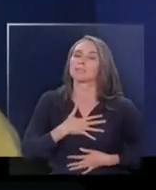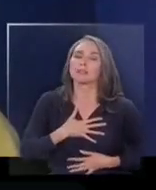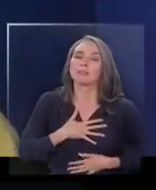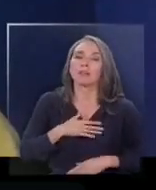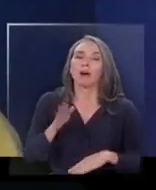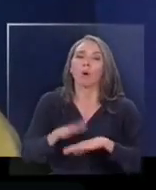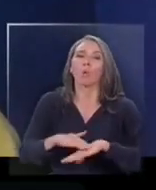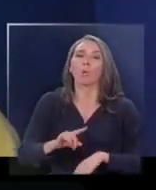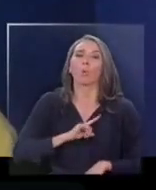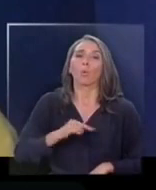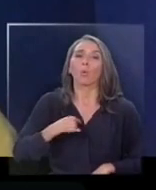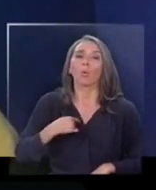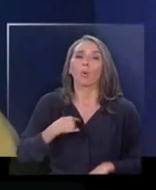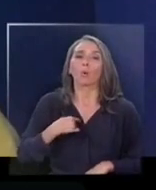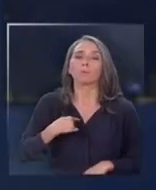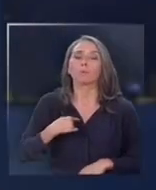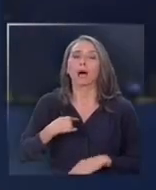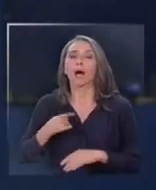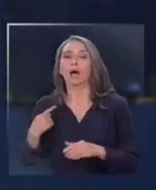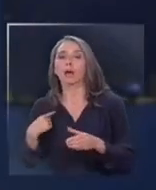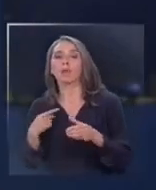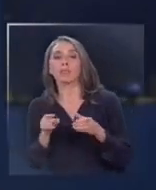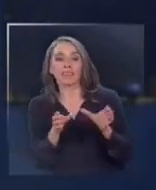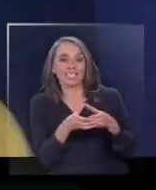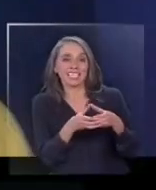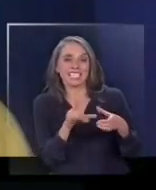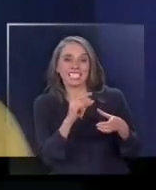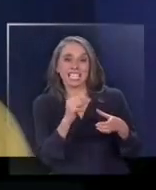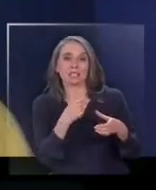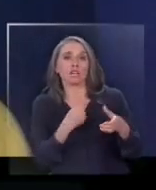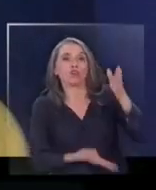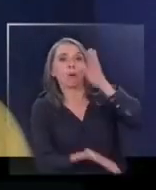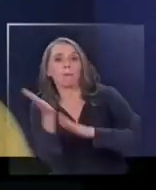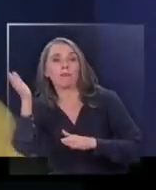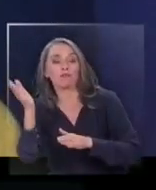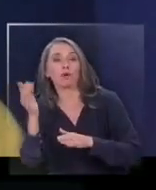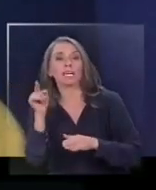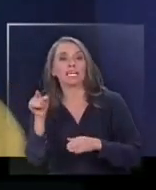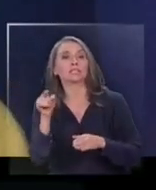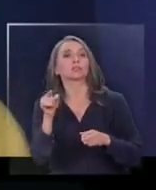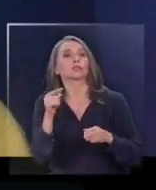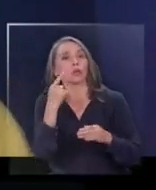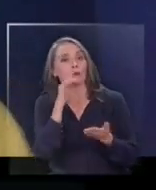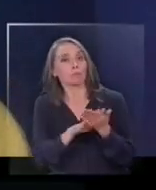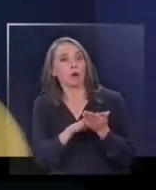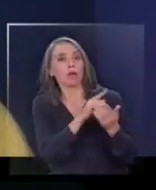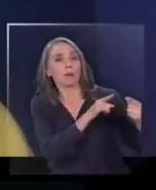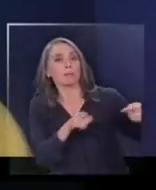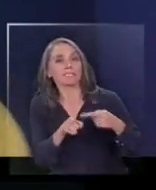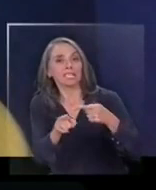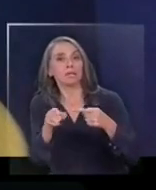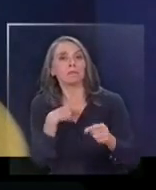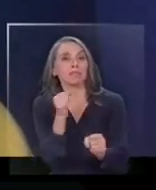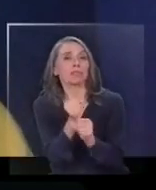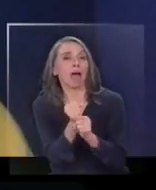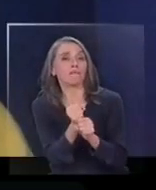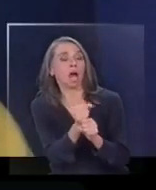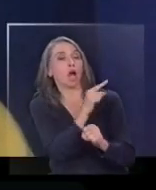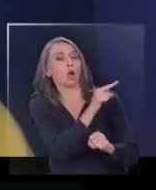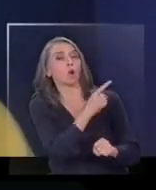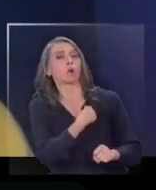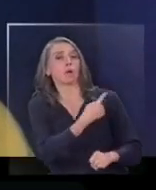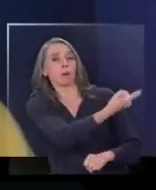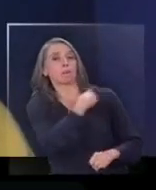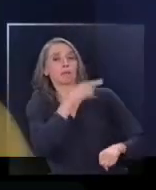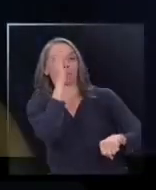de irme de esta secta. Y eso se manifestó en la persecución laboral, quedarse sin pega, en